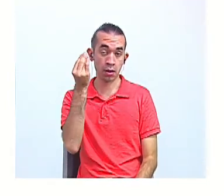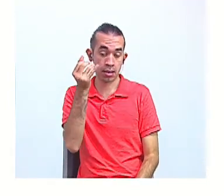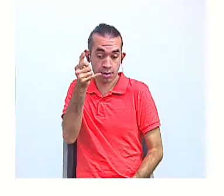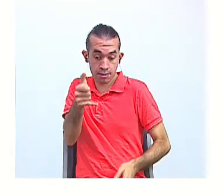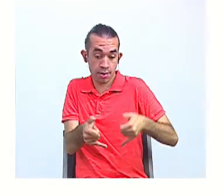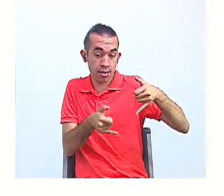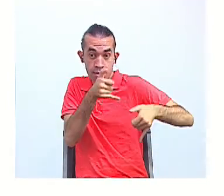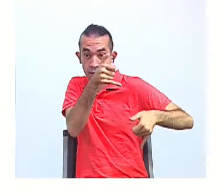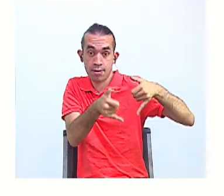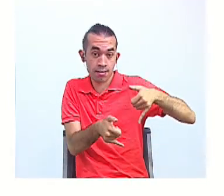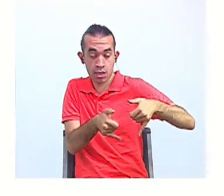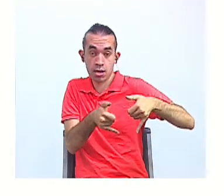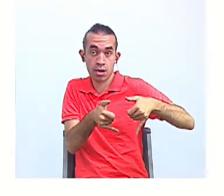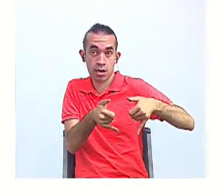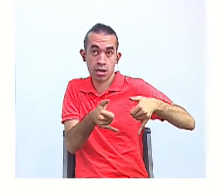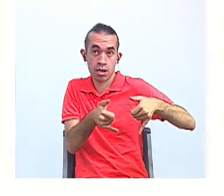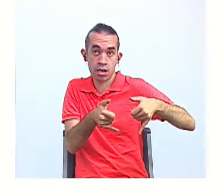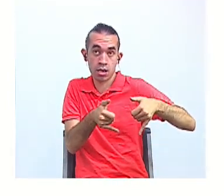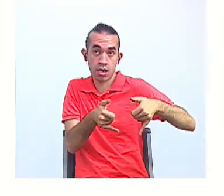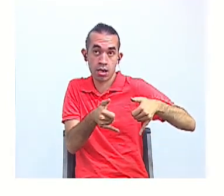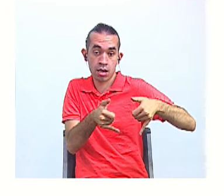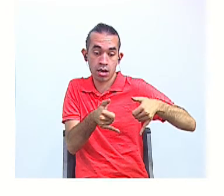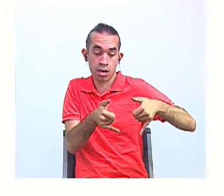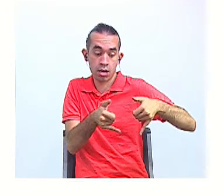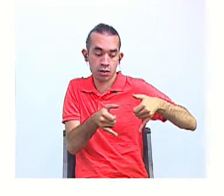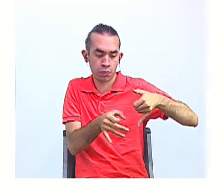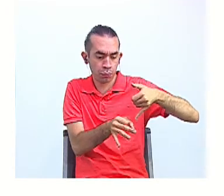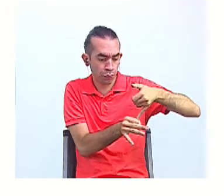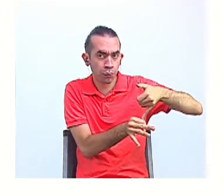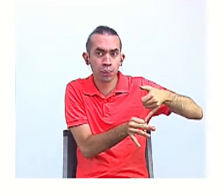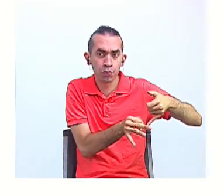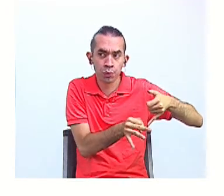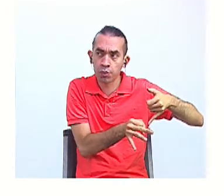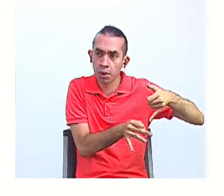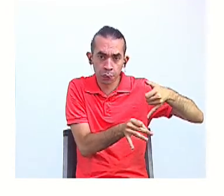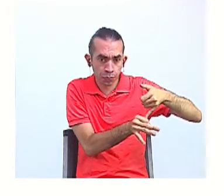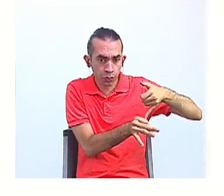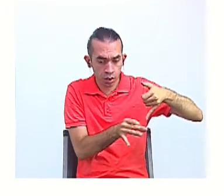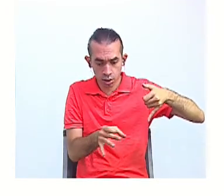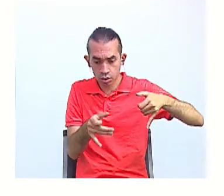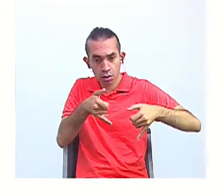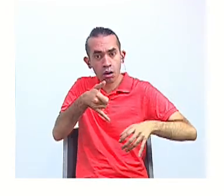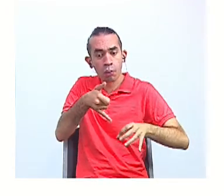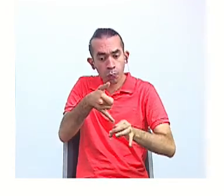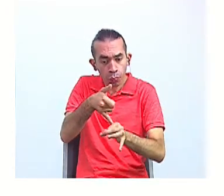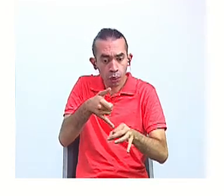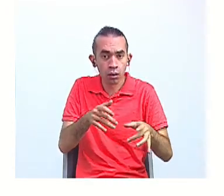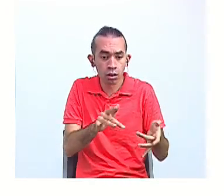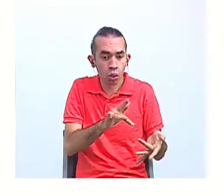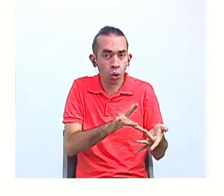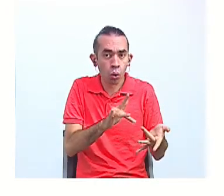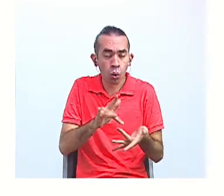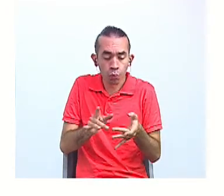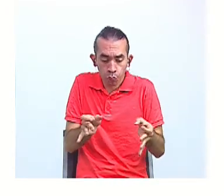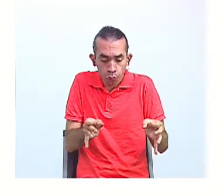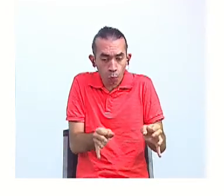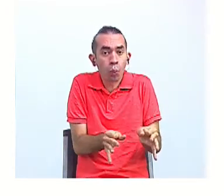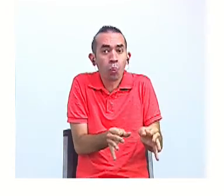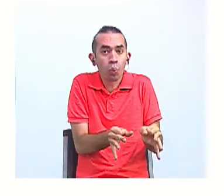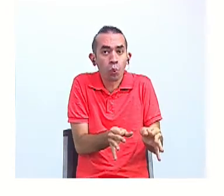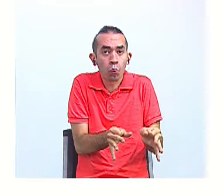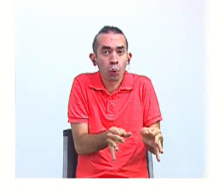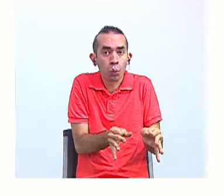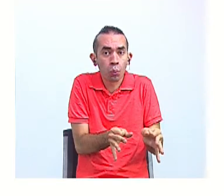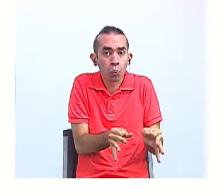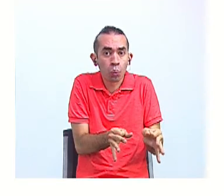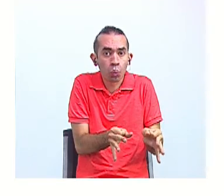tacones tiene menor área, ¿verdad?, de contacto con la superficie. Y la joven que